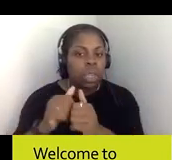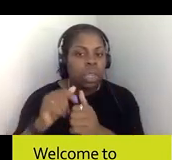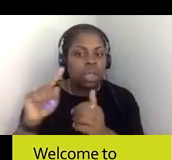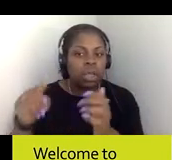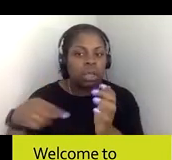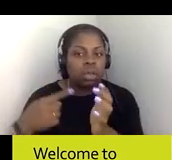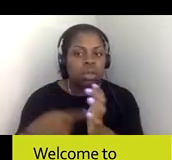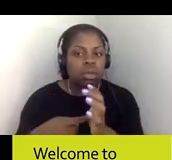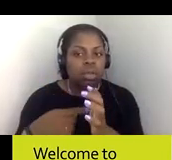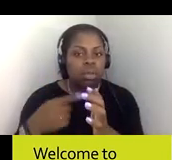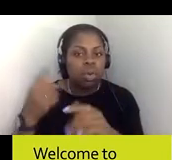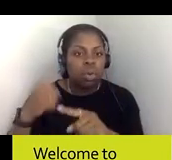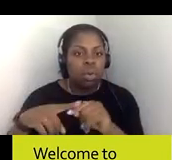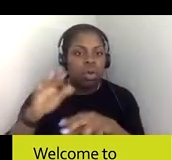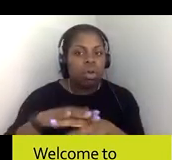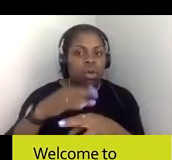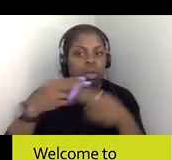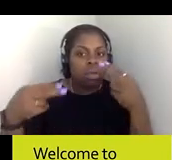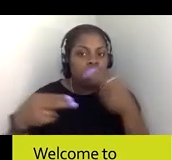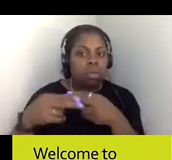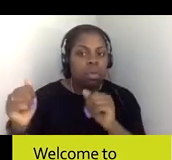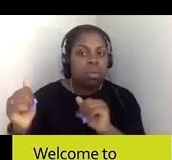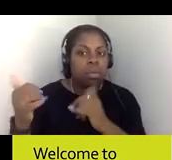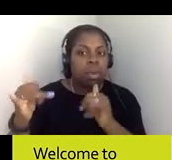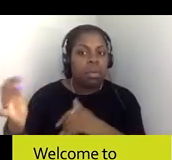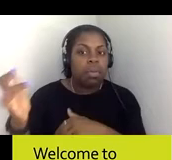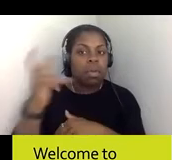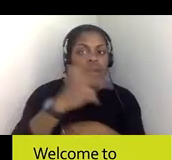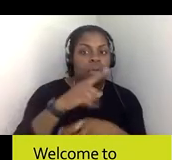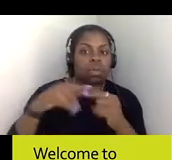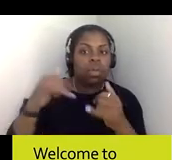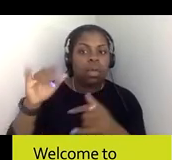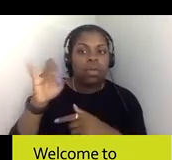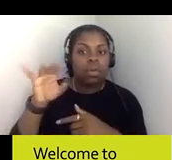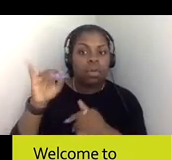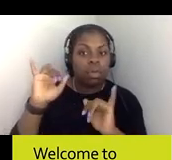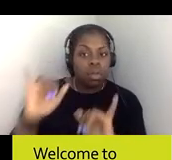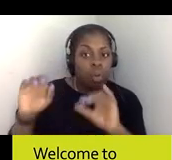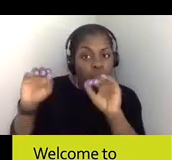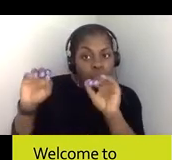address what's on this slide and then we can come back and hopefully play the videos? Is that okay?